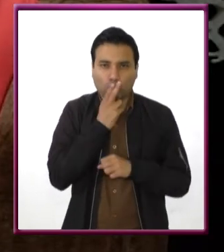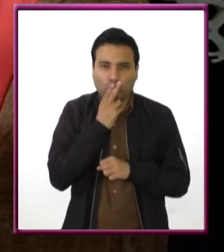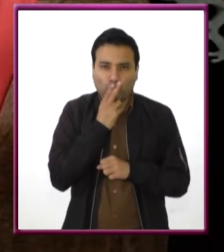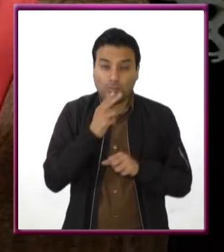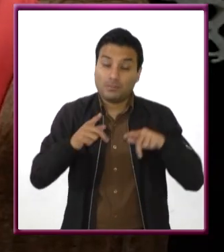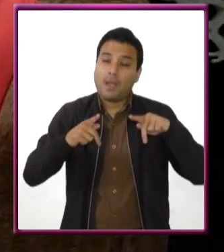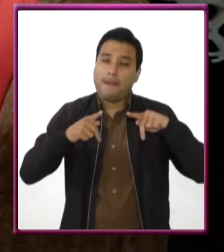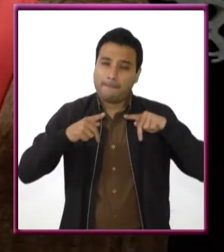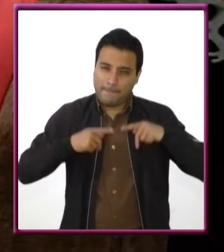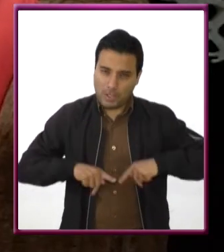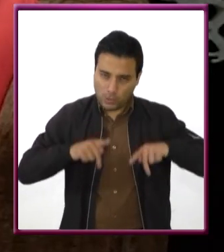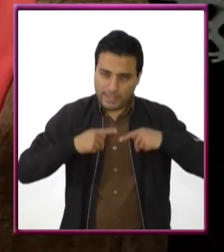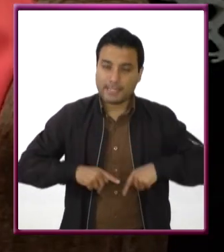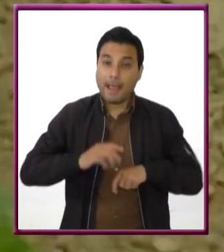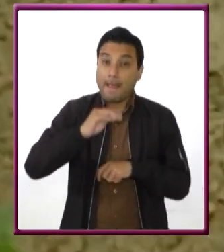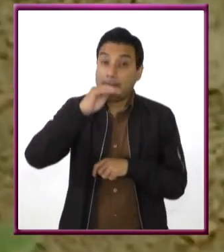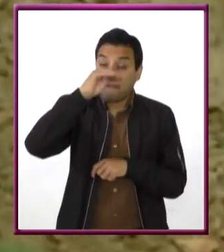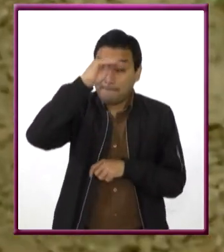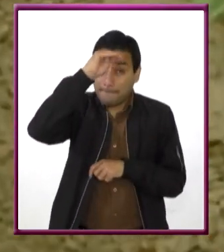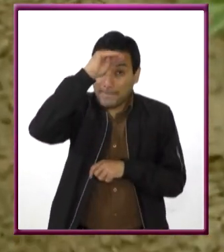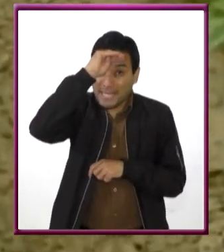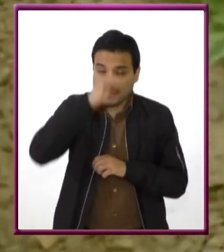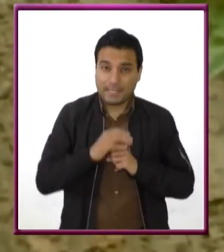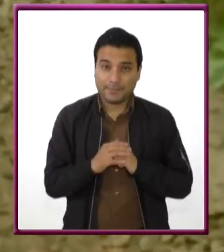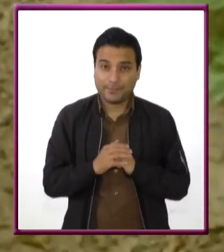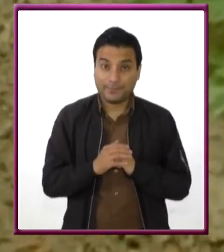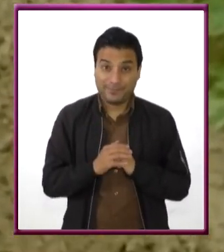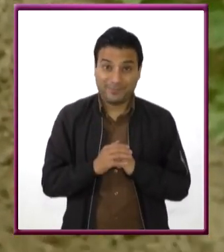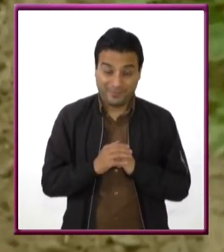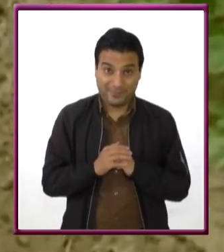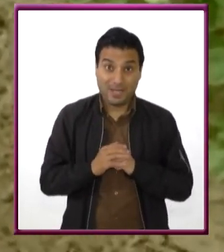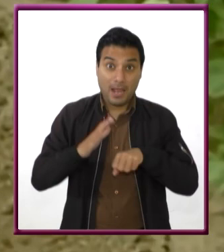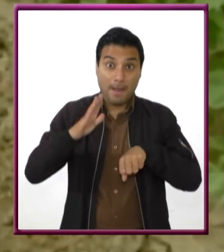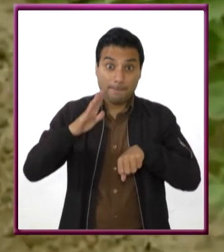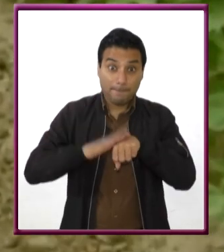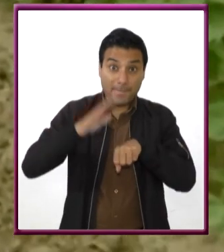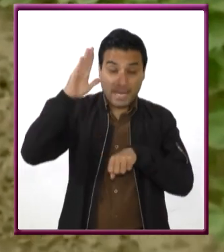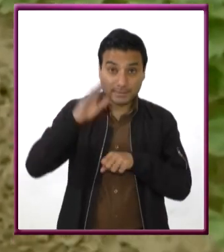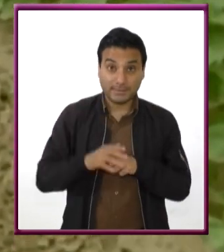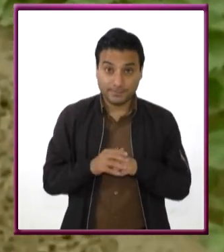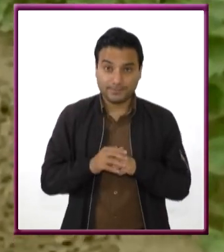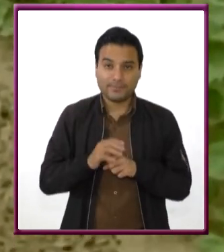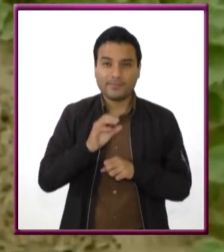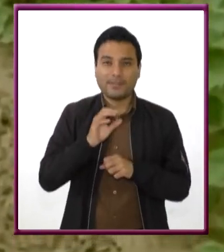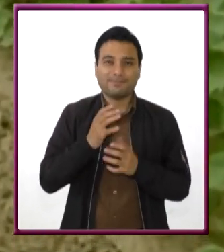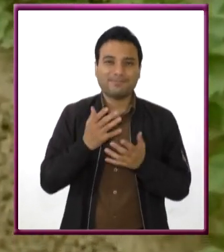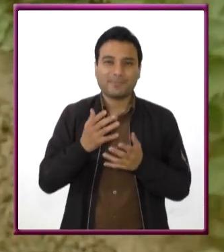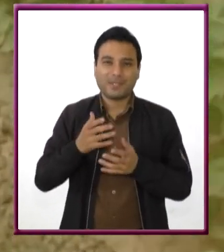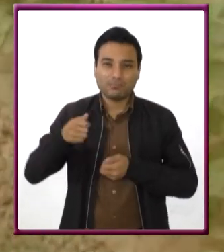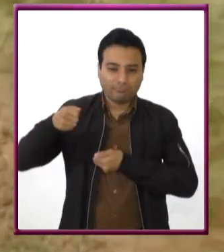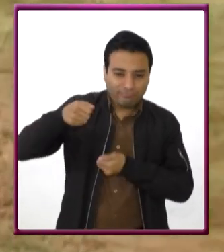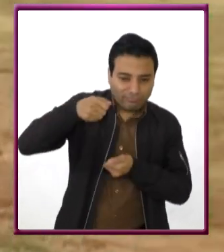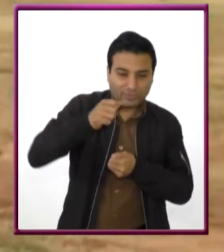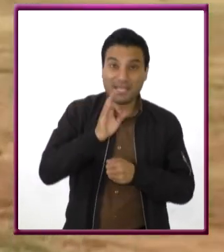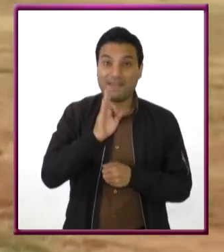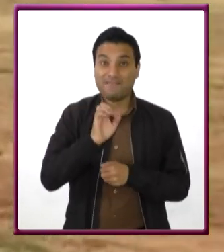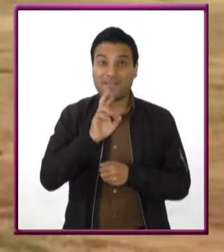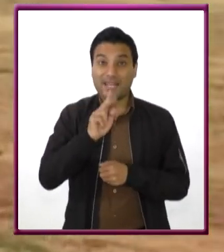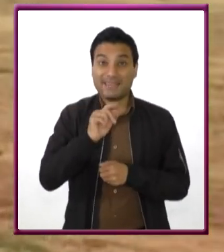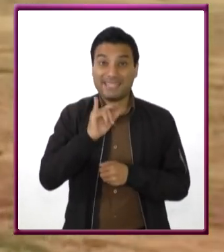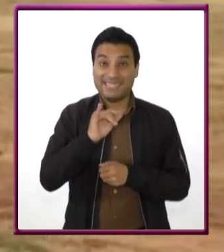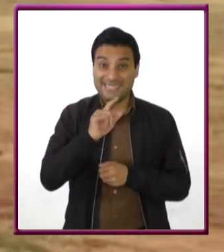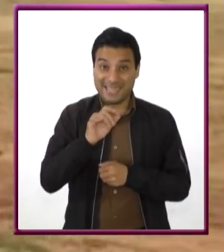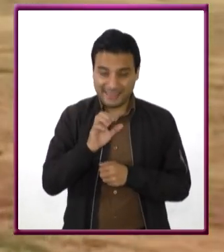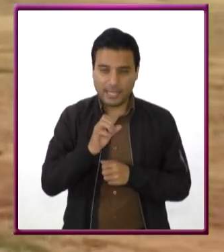todavía traemos de que mientras más enriquecemos los suelos con fertilizantes, vamos a tener una producción